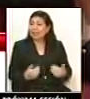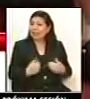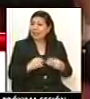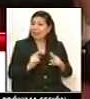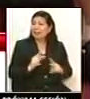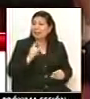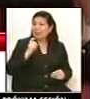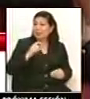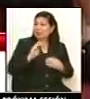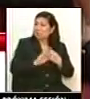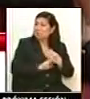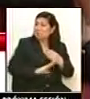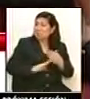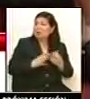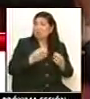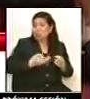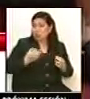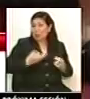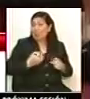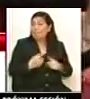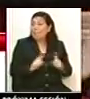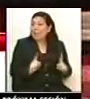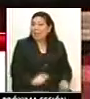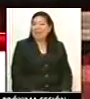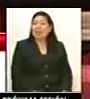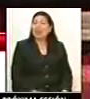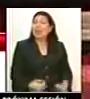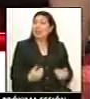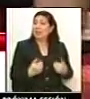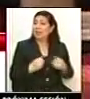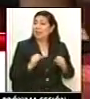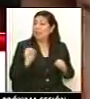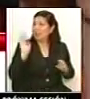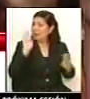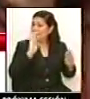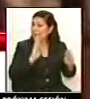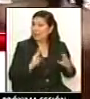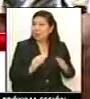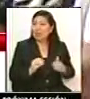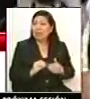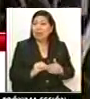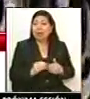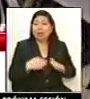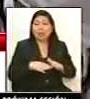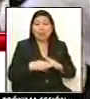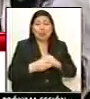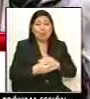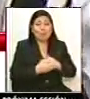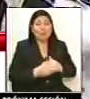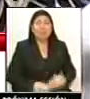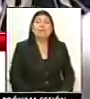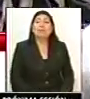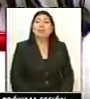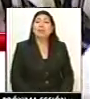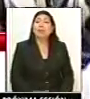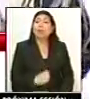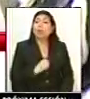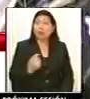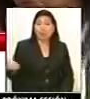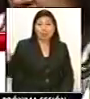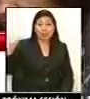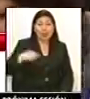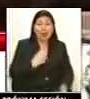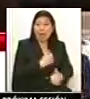con necesidades básicas, es verdad, pero también nos tiene que preocupar lo que viene ocurriendo en el interior del país. Yo acabo de llegar